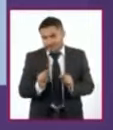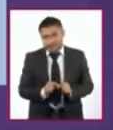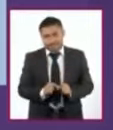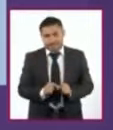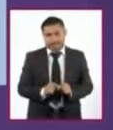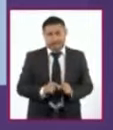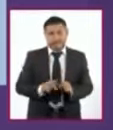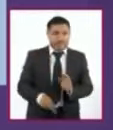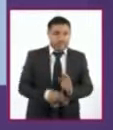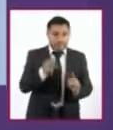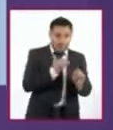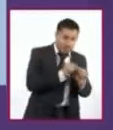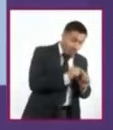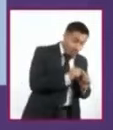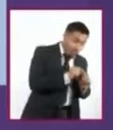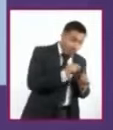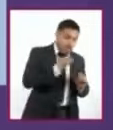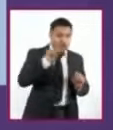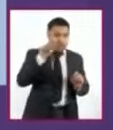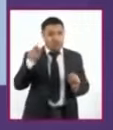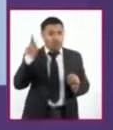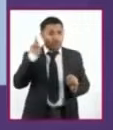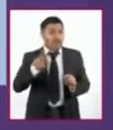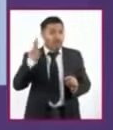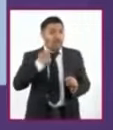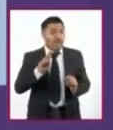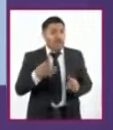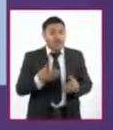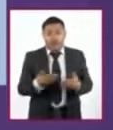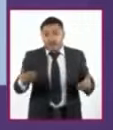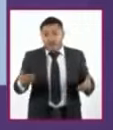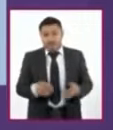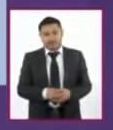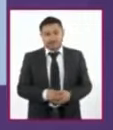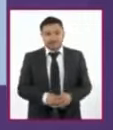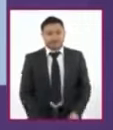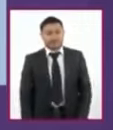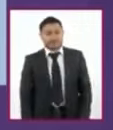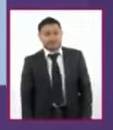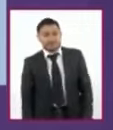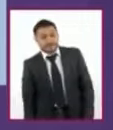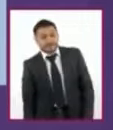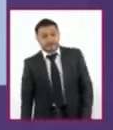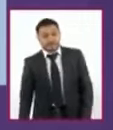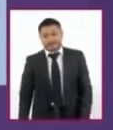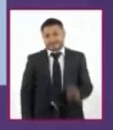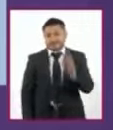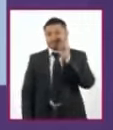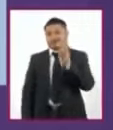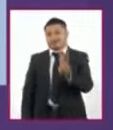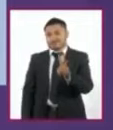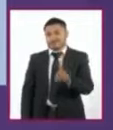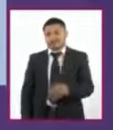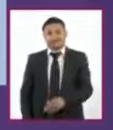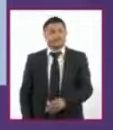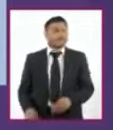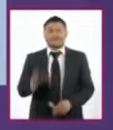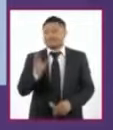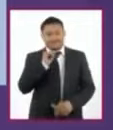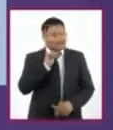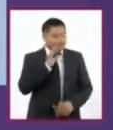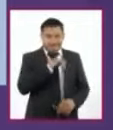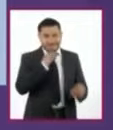un segundo segmento para ver si lo logramos esta vez. Como pueden ver, la figura no se pudo dividir